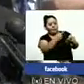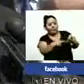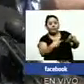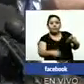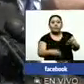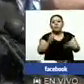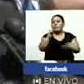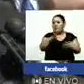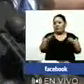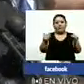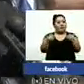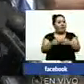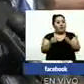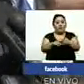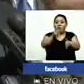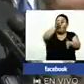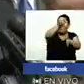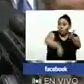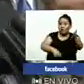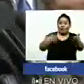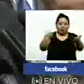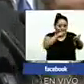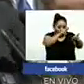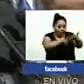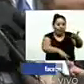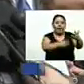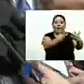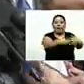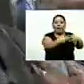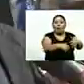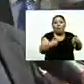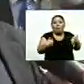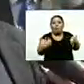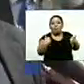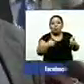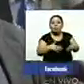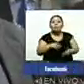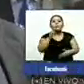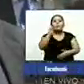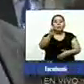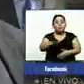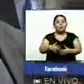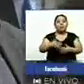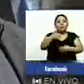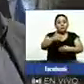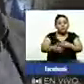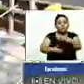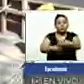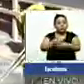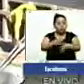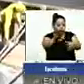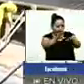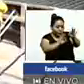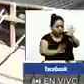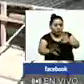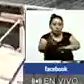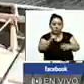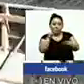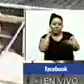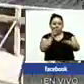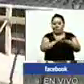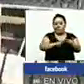hay diferentes multas que se le tuvieron que imponer a la empresa y no se le pusieron. Aseguran que desde el proceso de licitación se reportaron